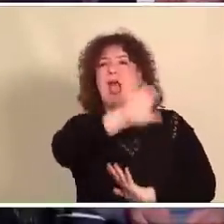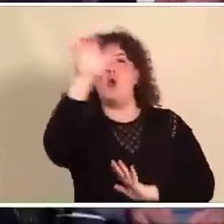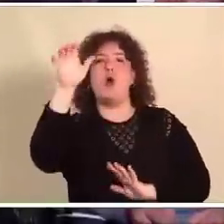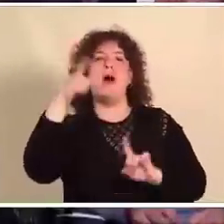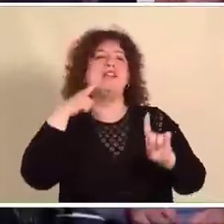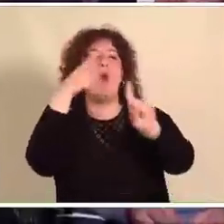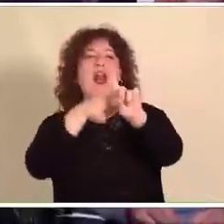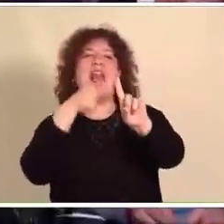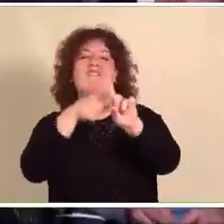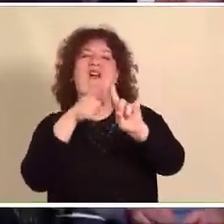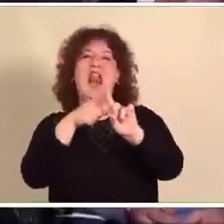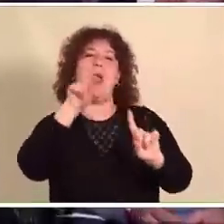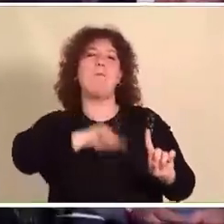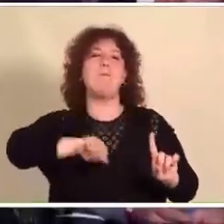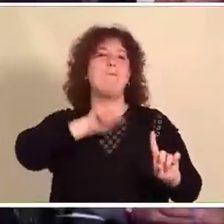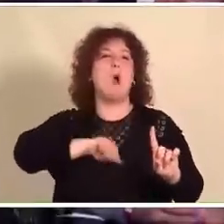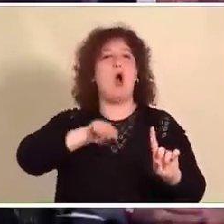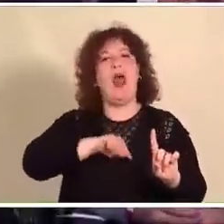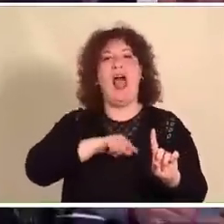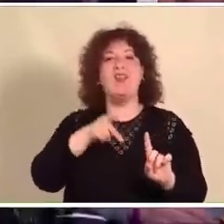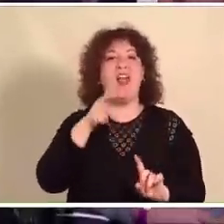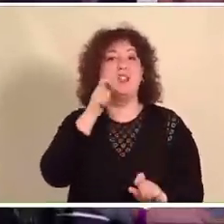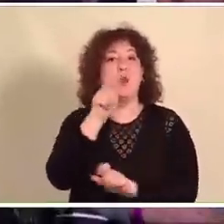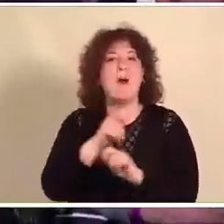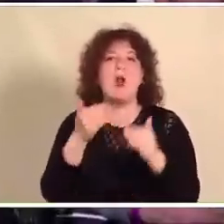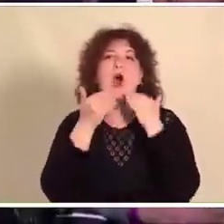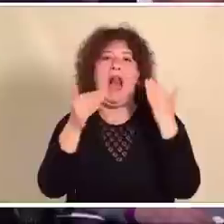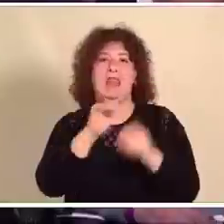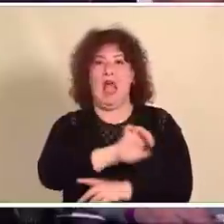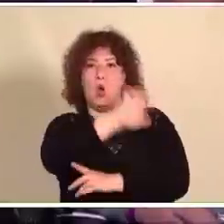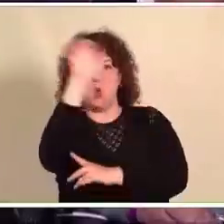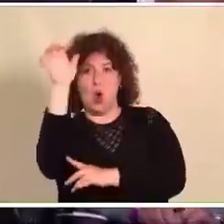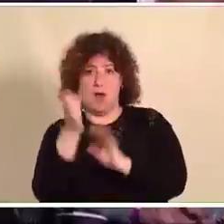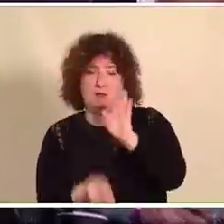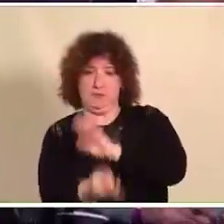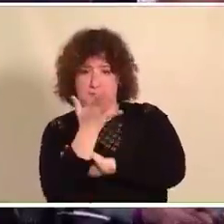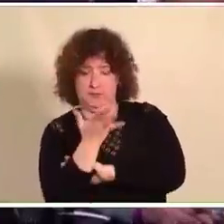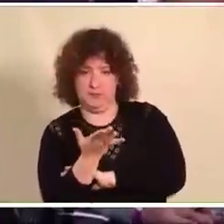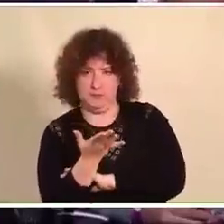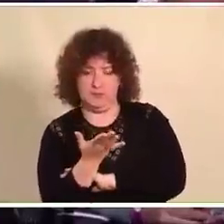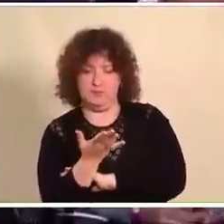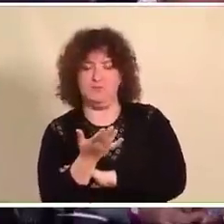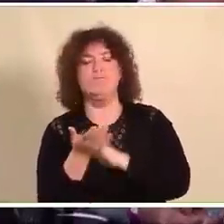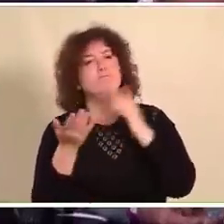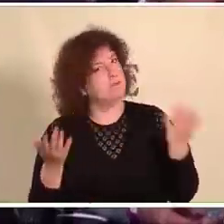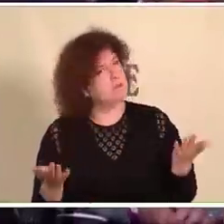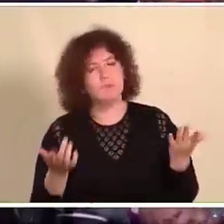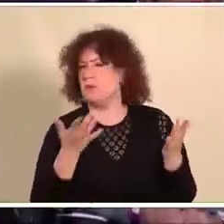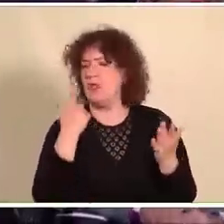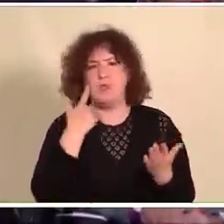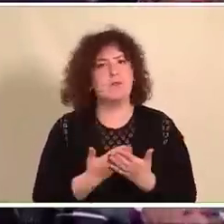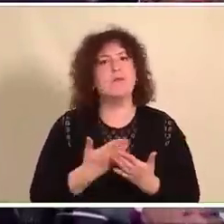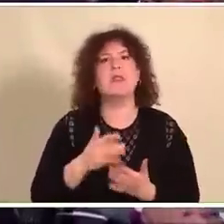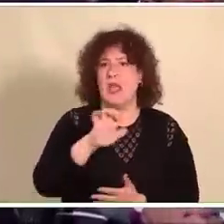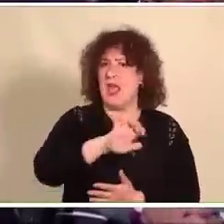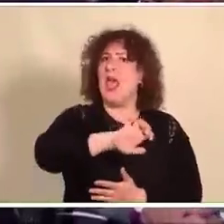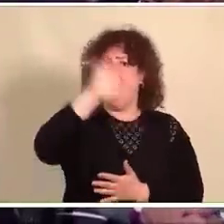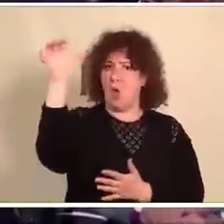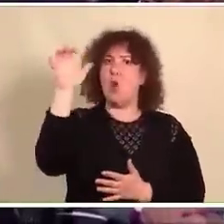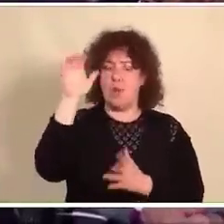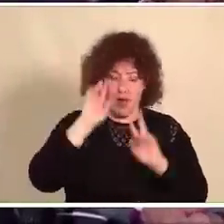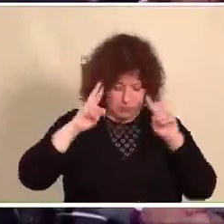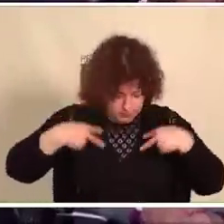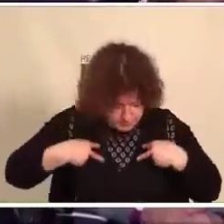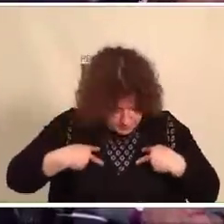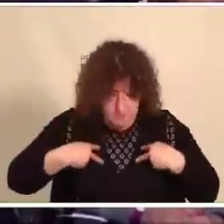como la cuna de los Derechos Humanos hoy debemos lograr que Europa esté a la altura de la idea que tiene de sí misma